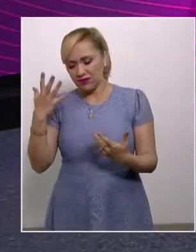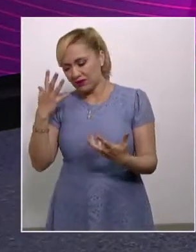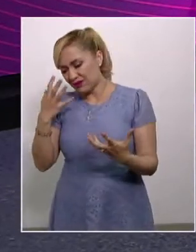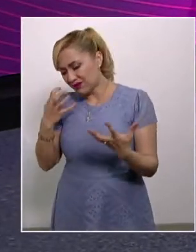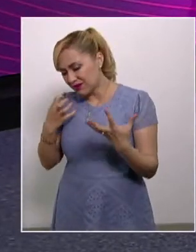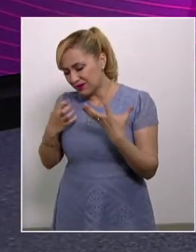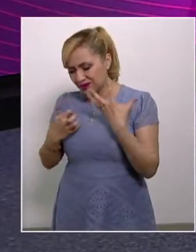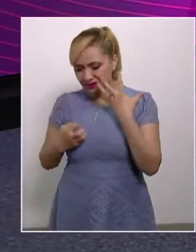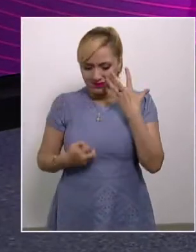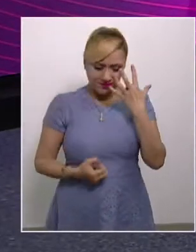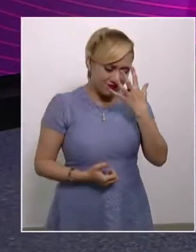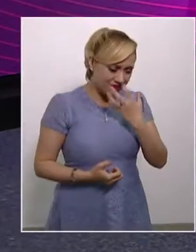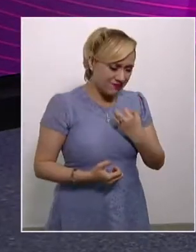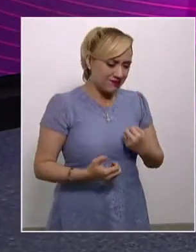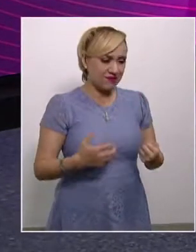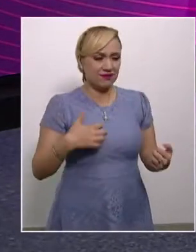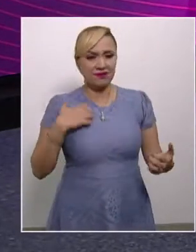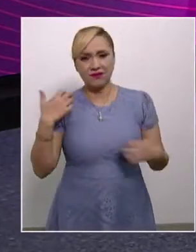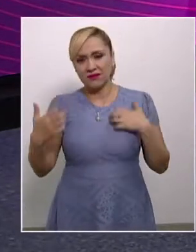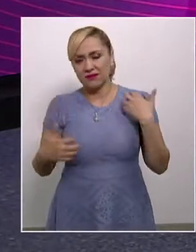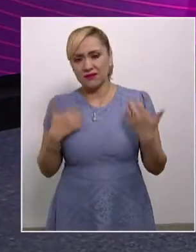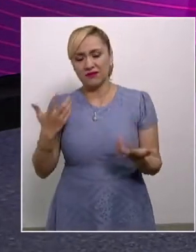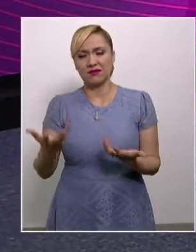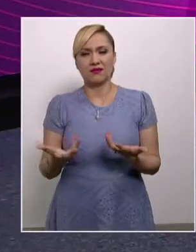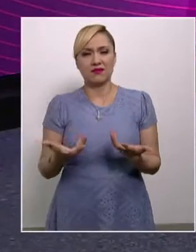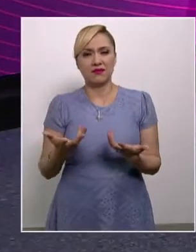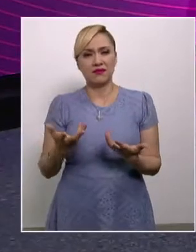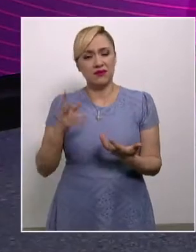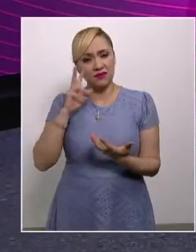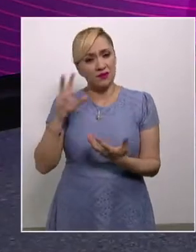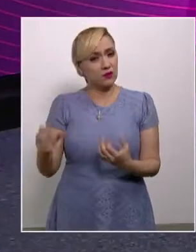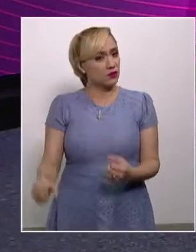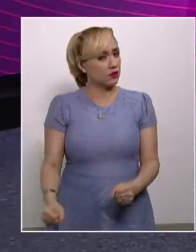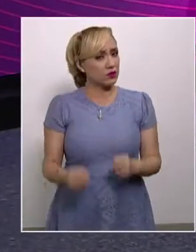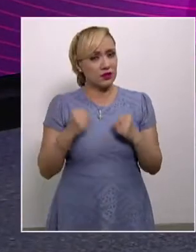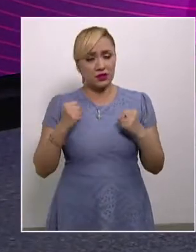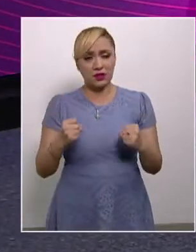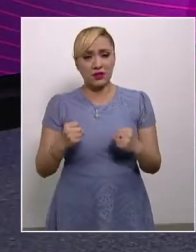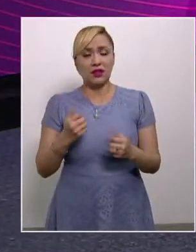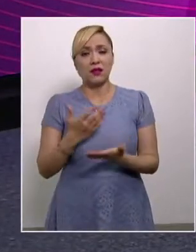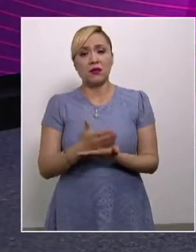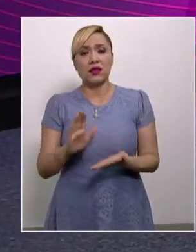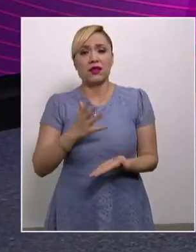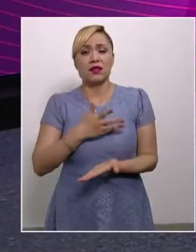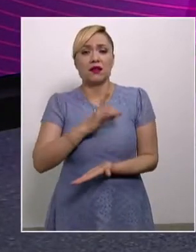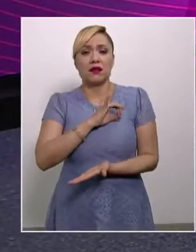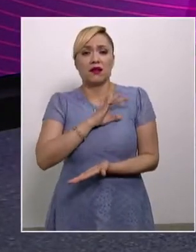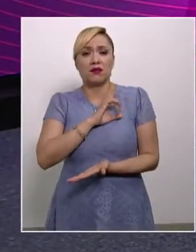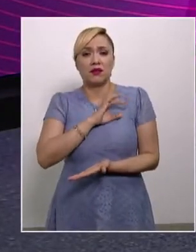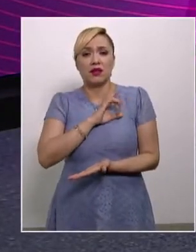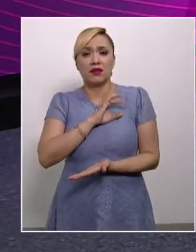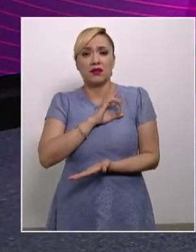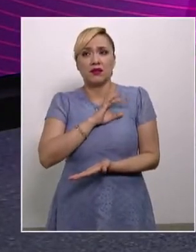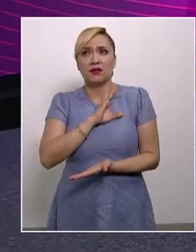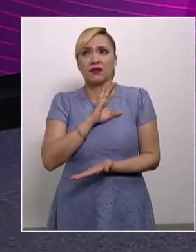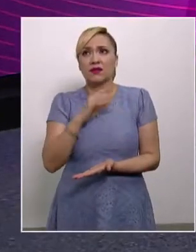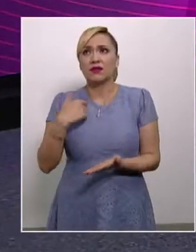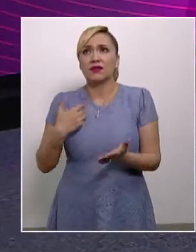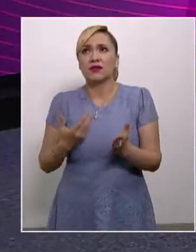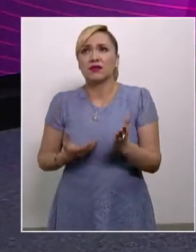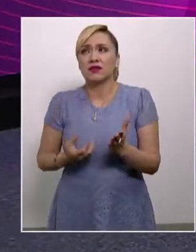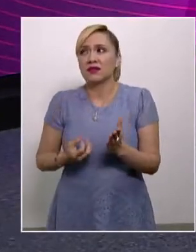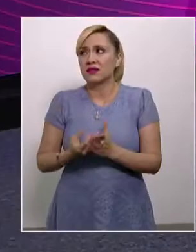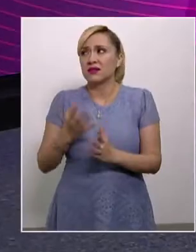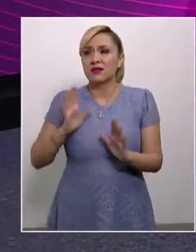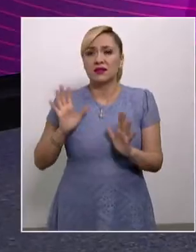que inclusive está en estaciones migratorias que está enfrentando cosas tan fuertes que además tiene miedo de salir de ahí, aunque está viviendo unas situaciones súper